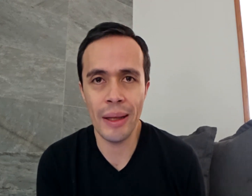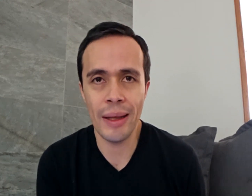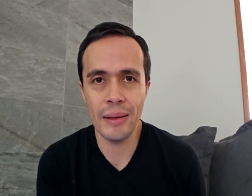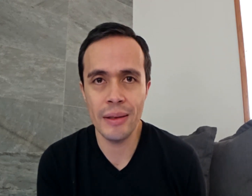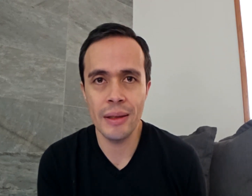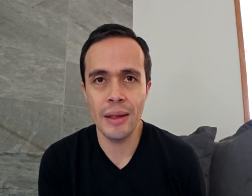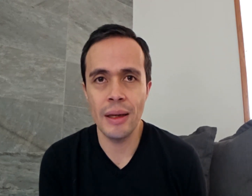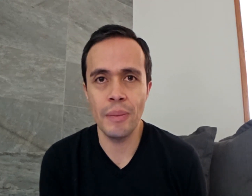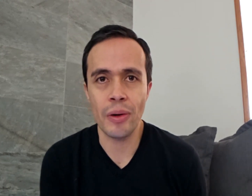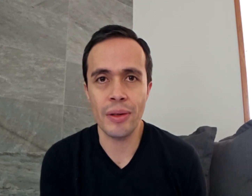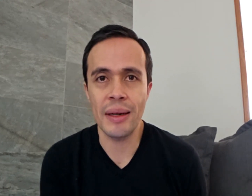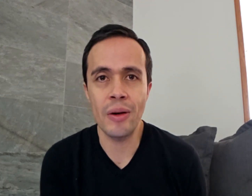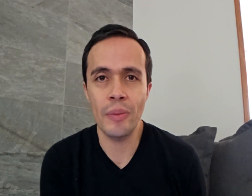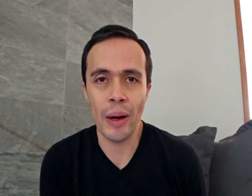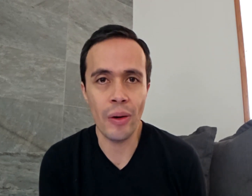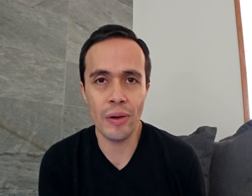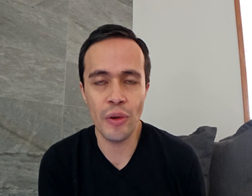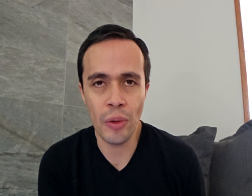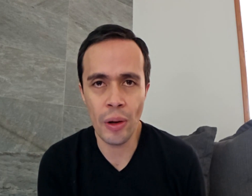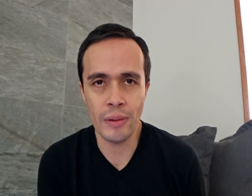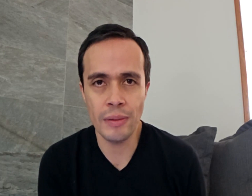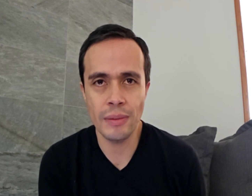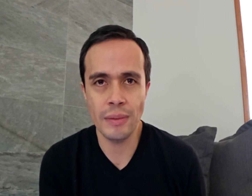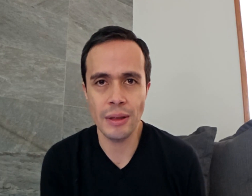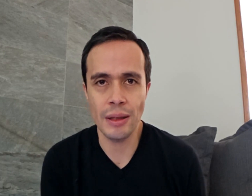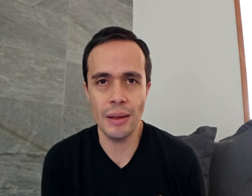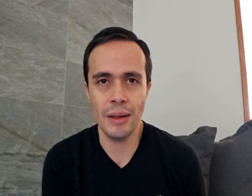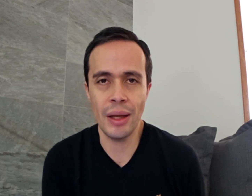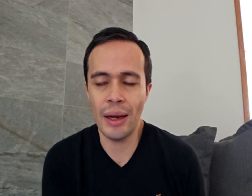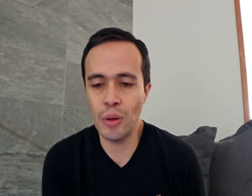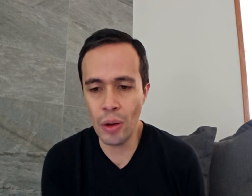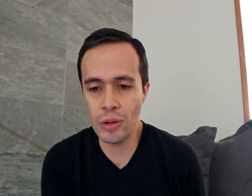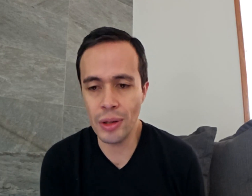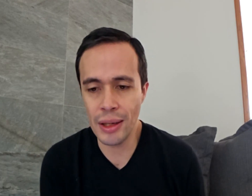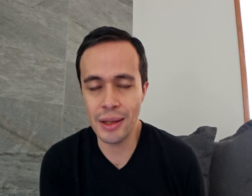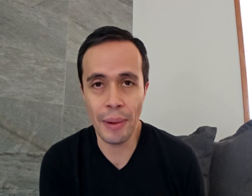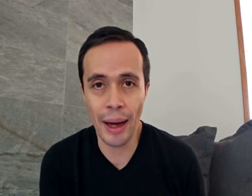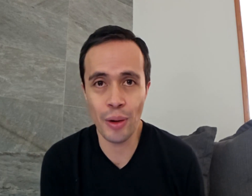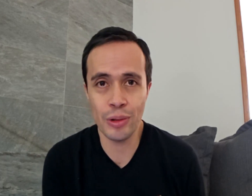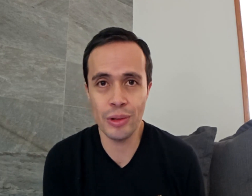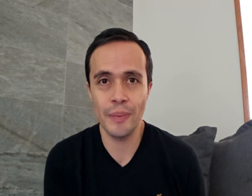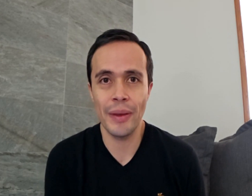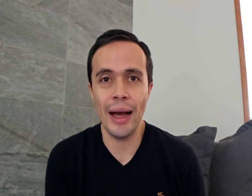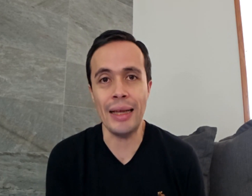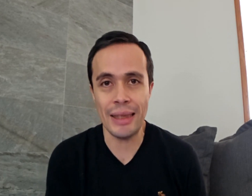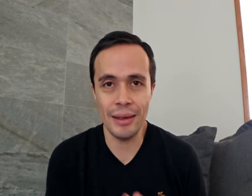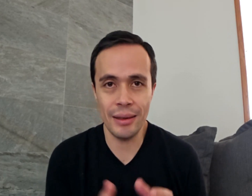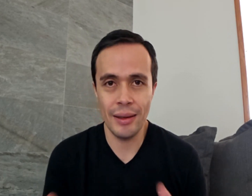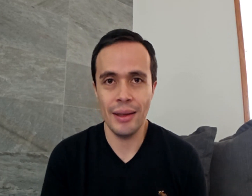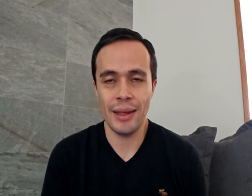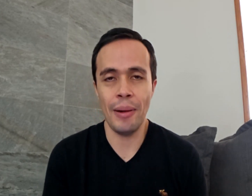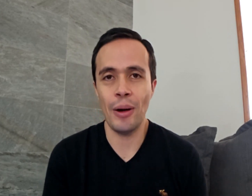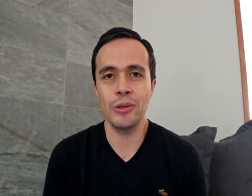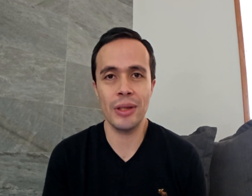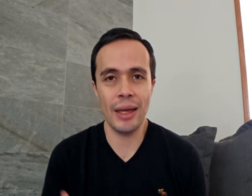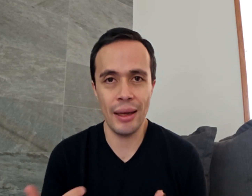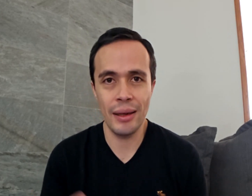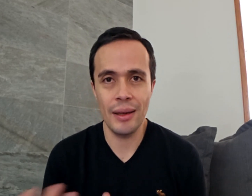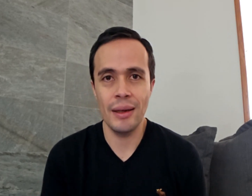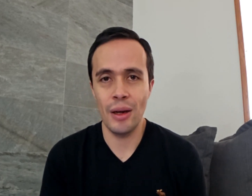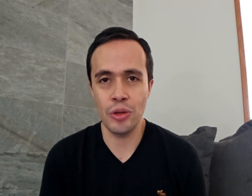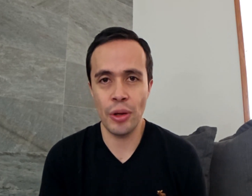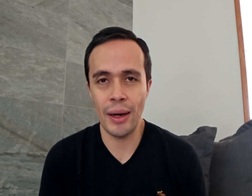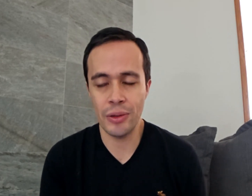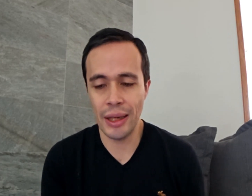jugando la vida por tener un mejor futuro. Tienen 2 o 3 trabajos, hacen trabajos